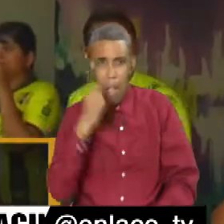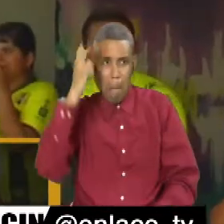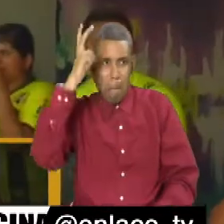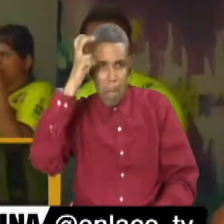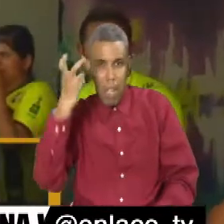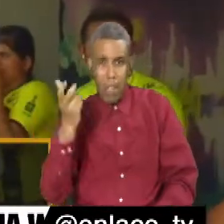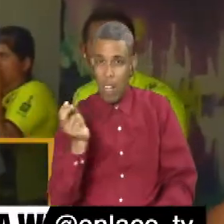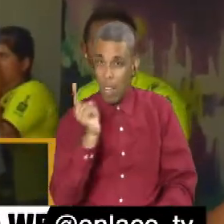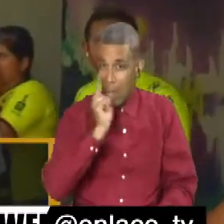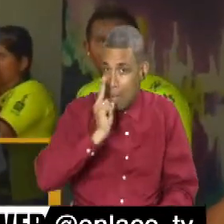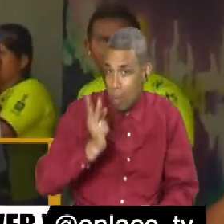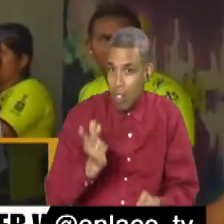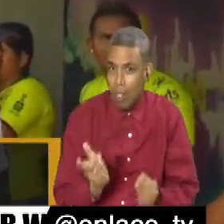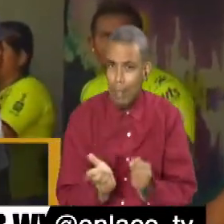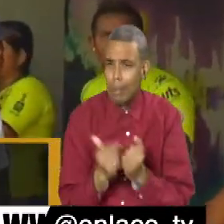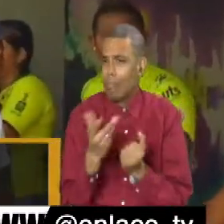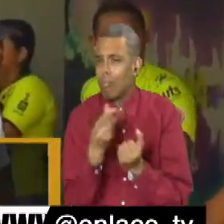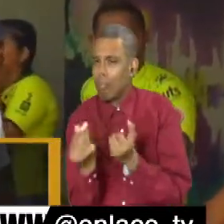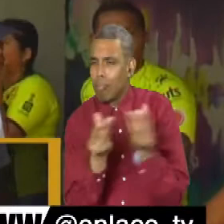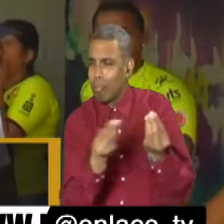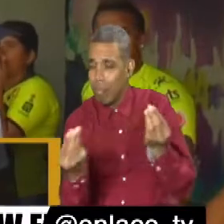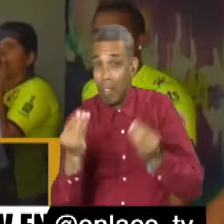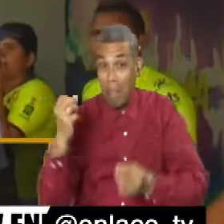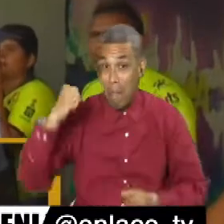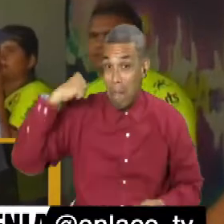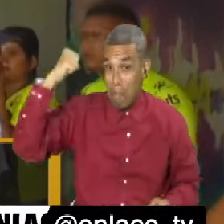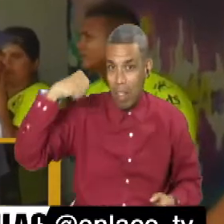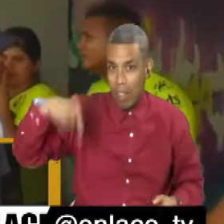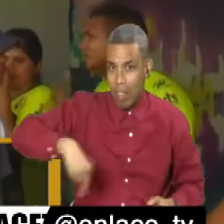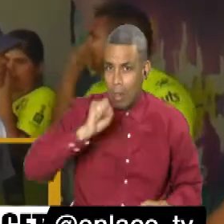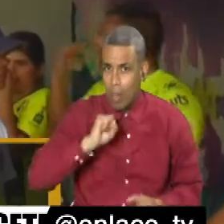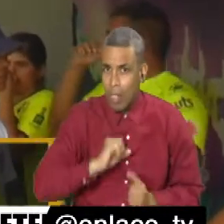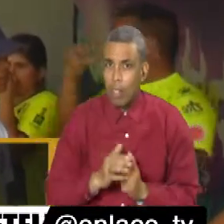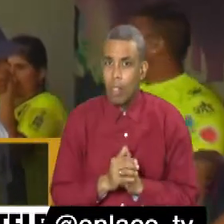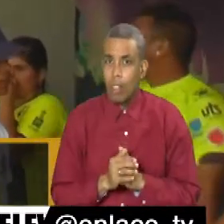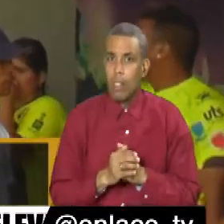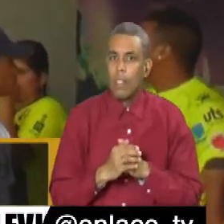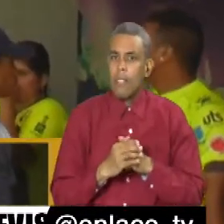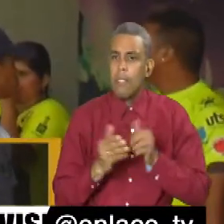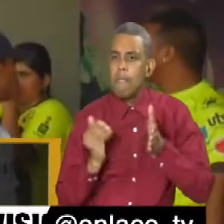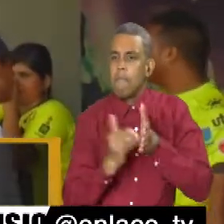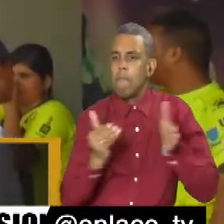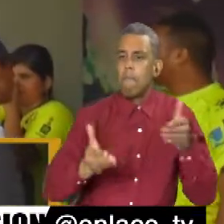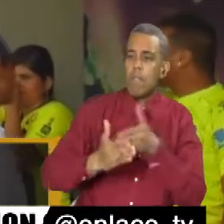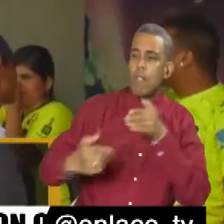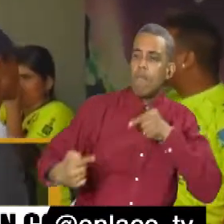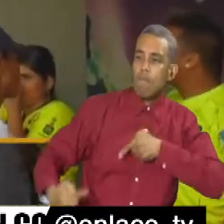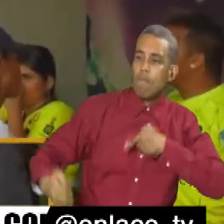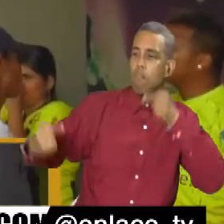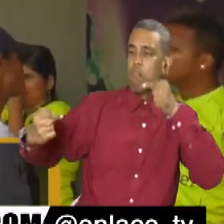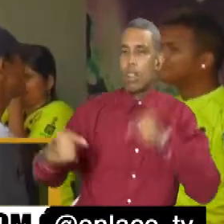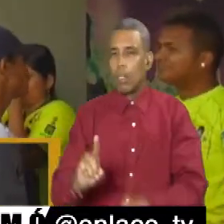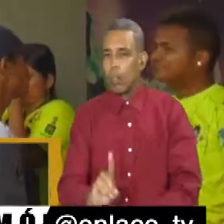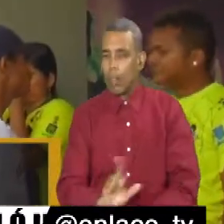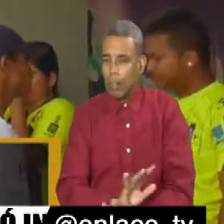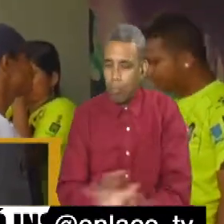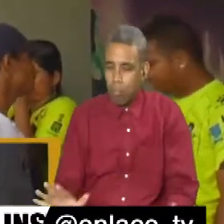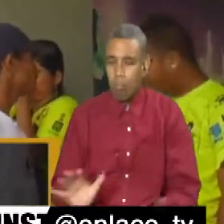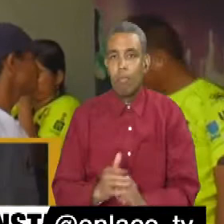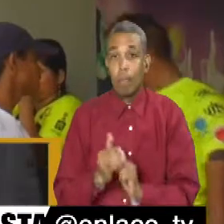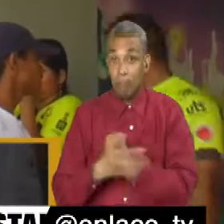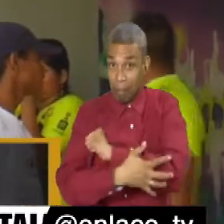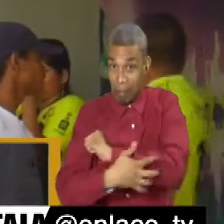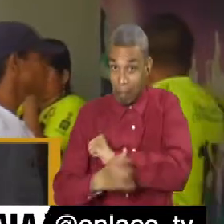Cali y la del Nacional. La actividad consistía en el primero hacer una entrega de unos instrumentos, los cuales fue